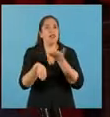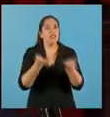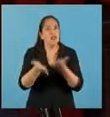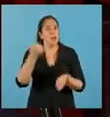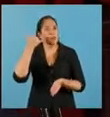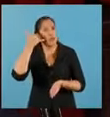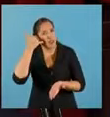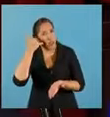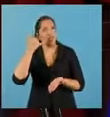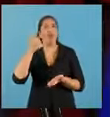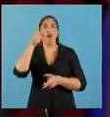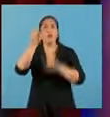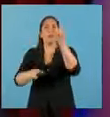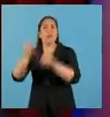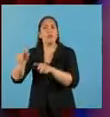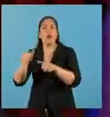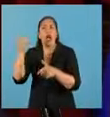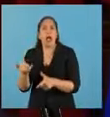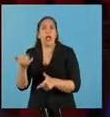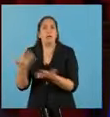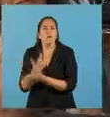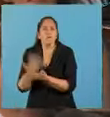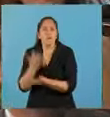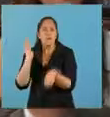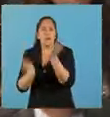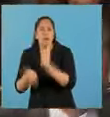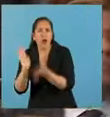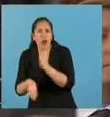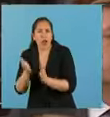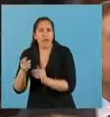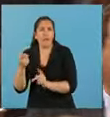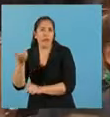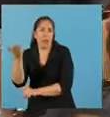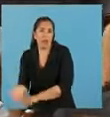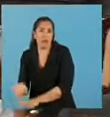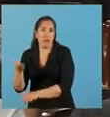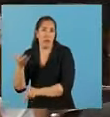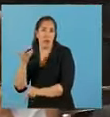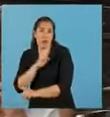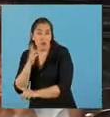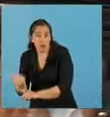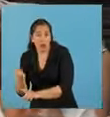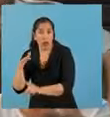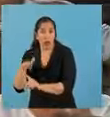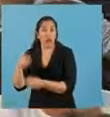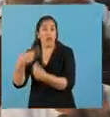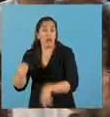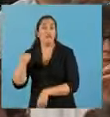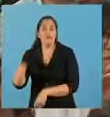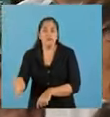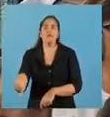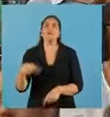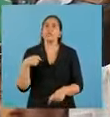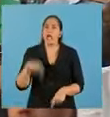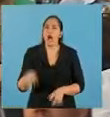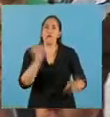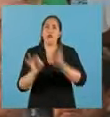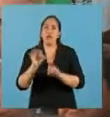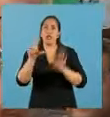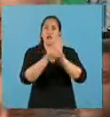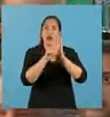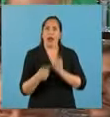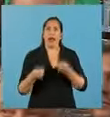telefónico a personas que atraviesan situaciones de violencia por razones de género. Enviaremos el proyecto de ley para la ratificación del